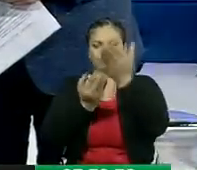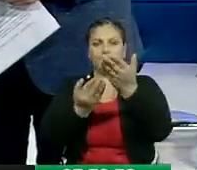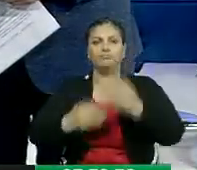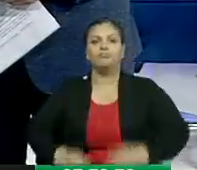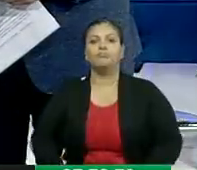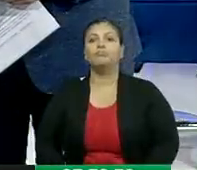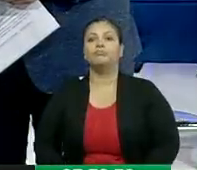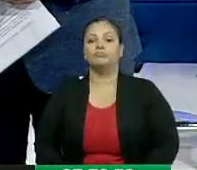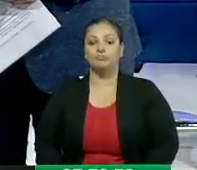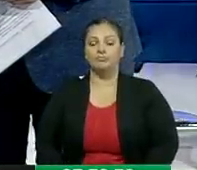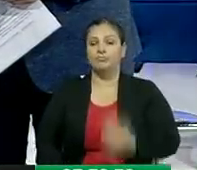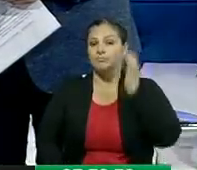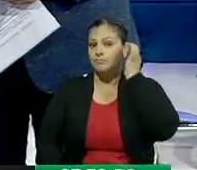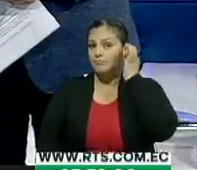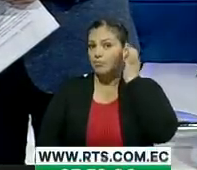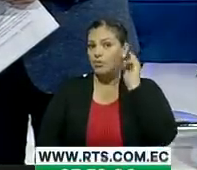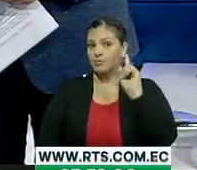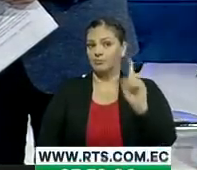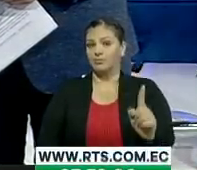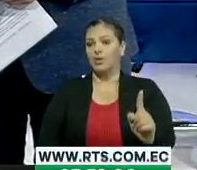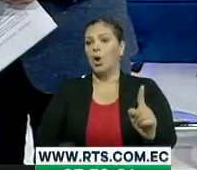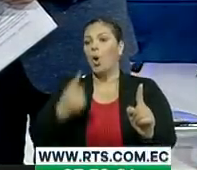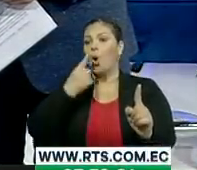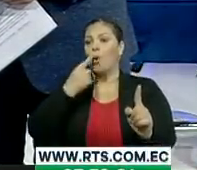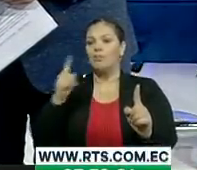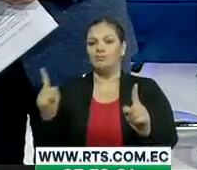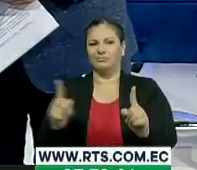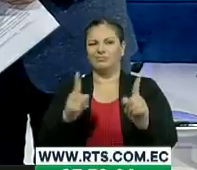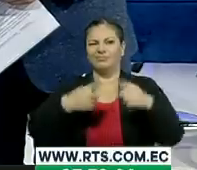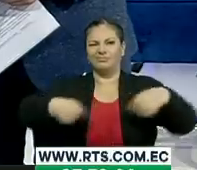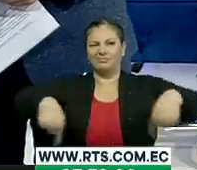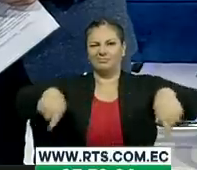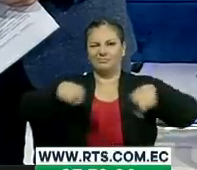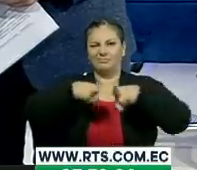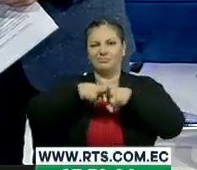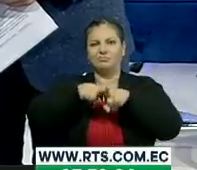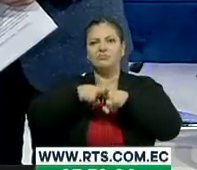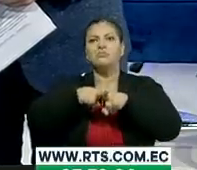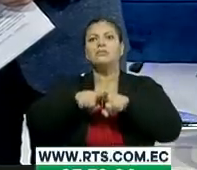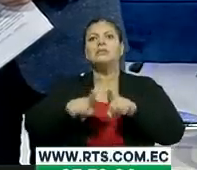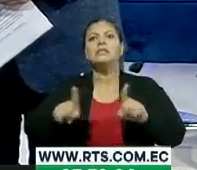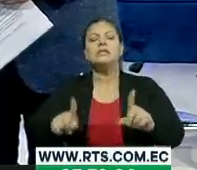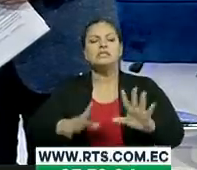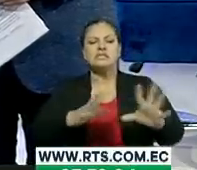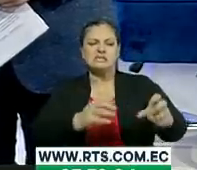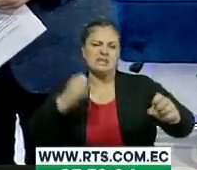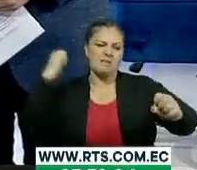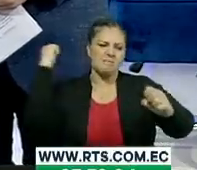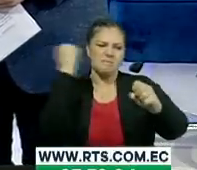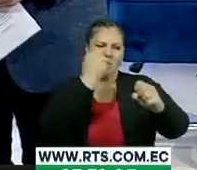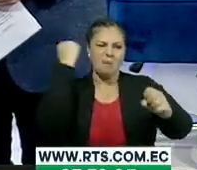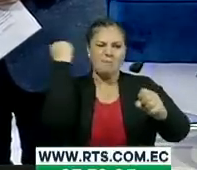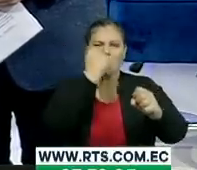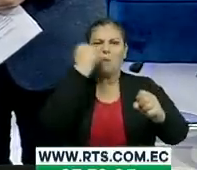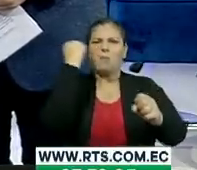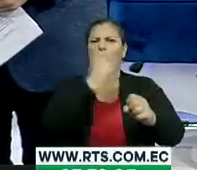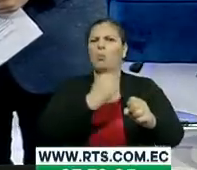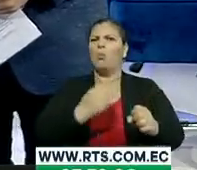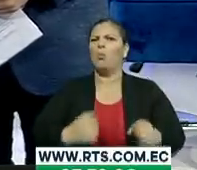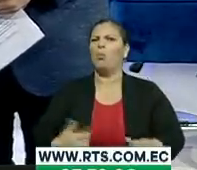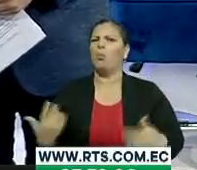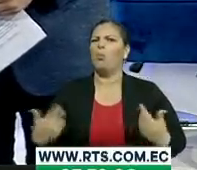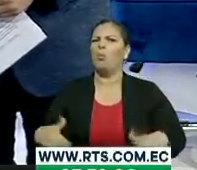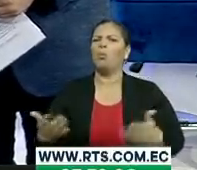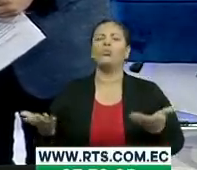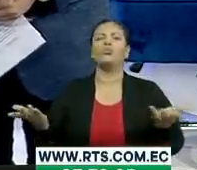cuerpo, presumiblemente propinados por su conviviente en el cantón San Borondón. La víctima se recupera mientras la